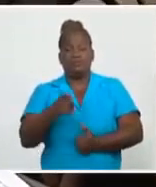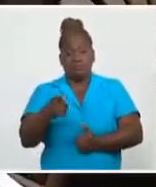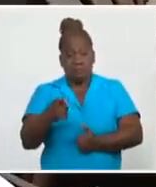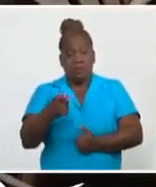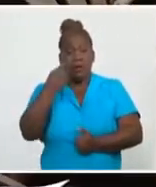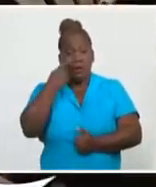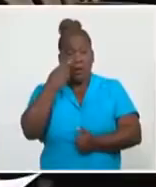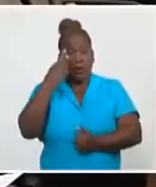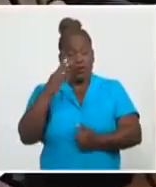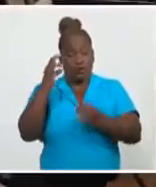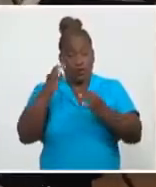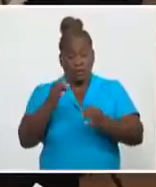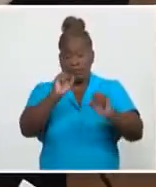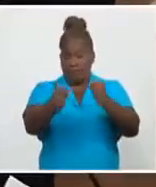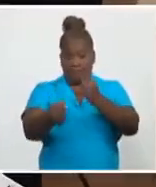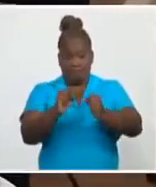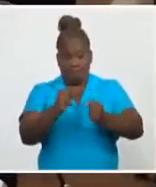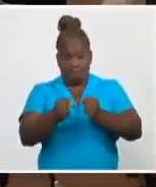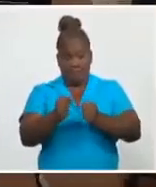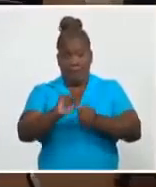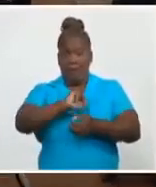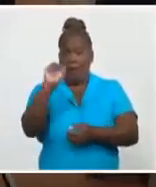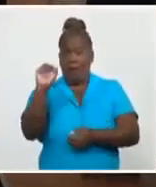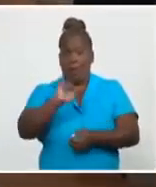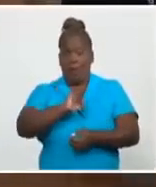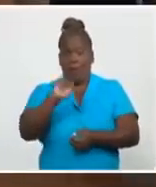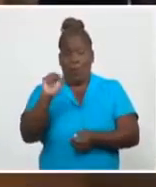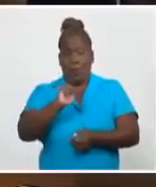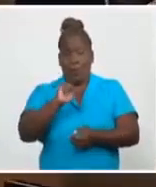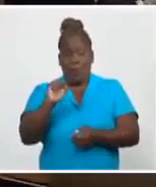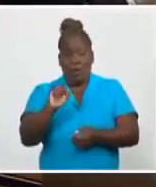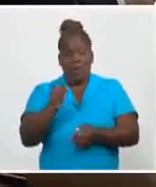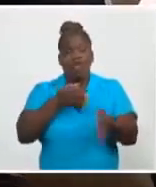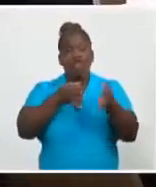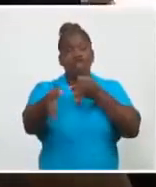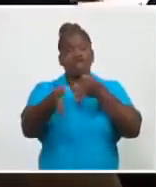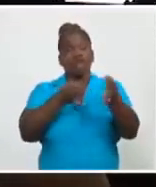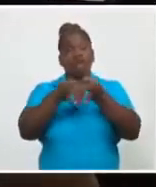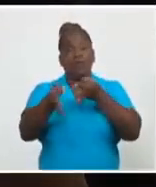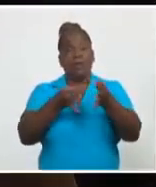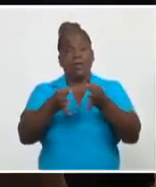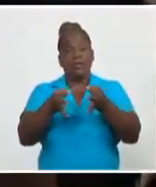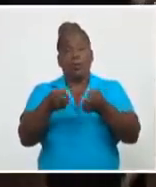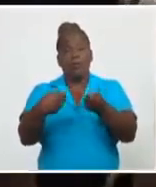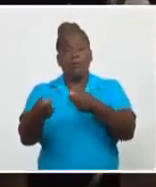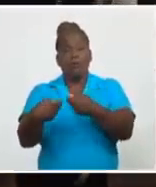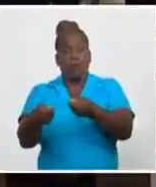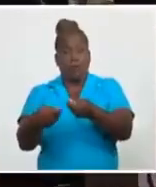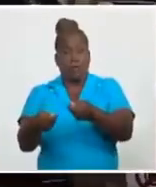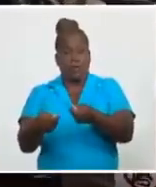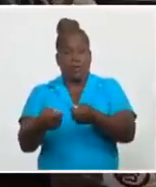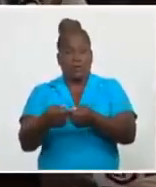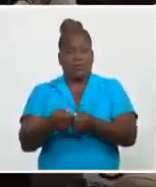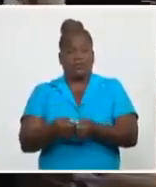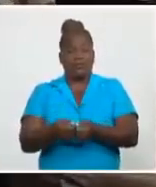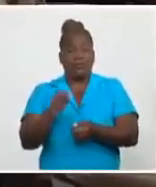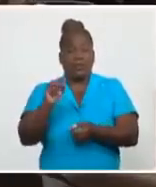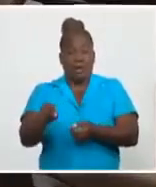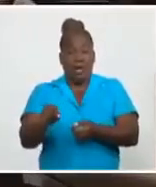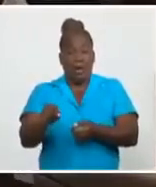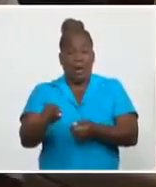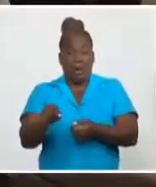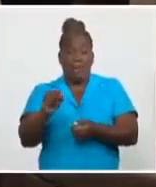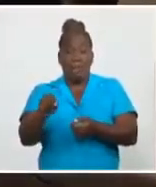Reconocer, regular y lograr un adecuado funcionamiento del mercado, de modo que las medidas